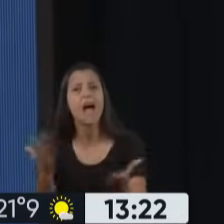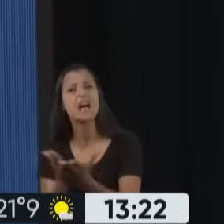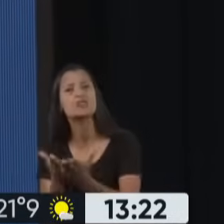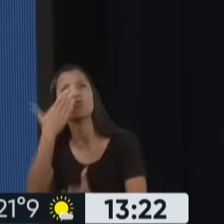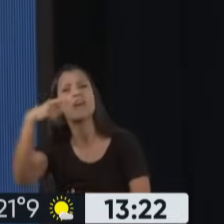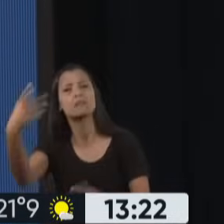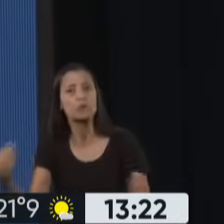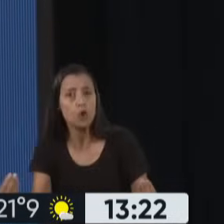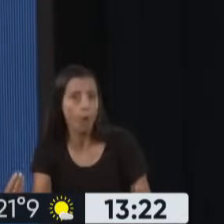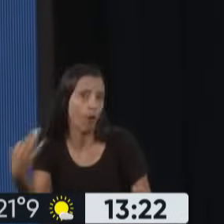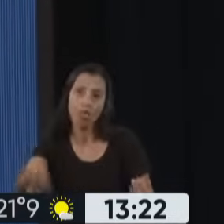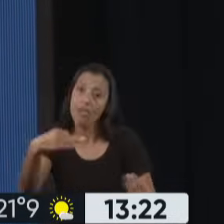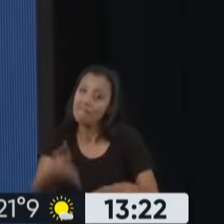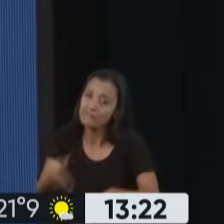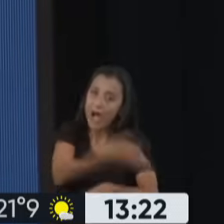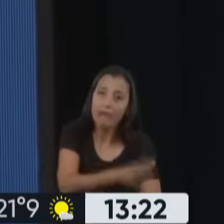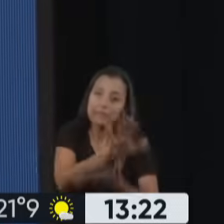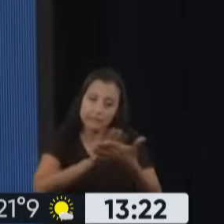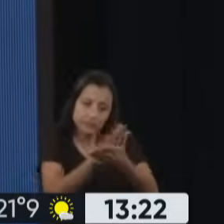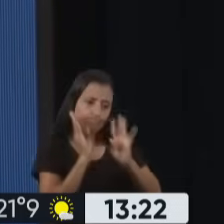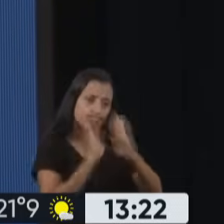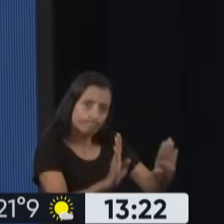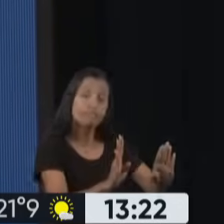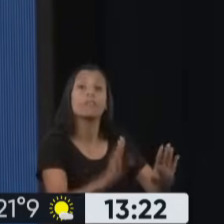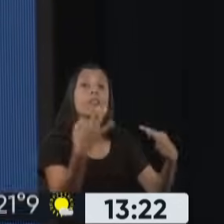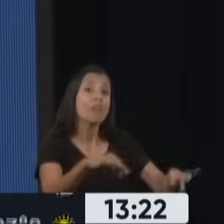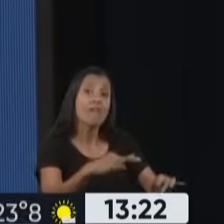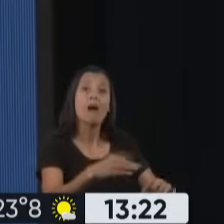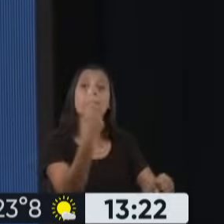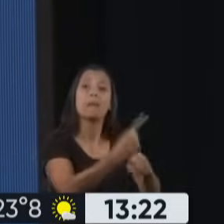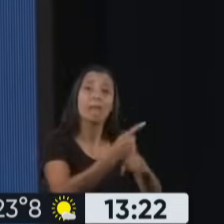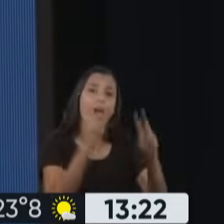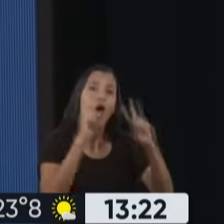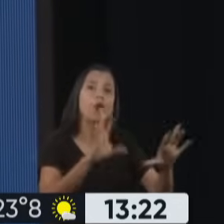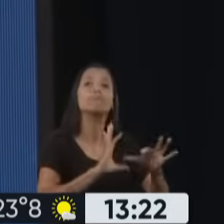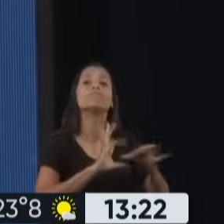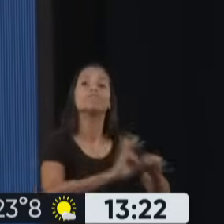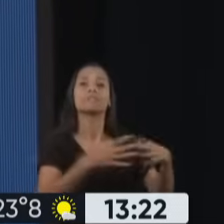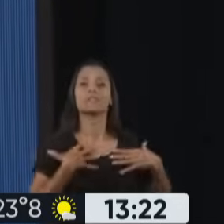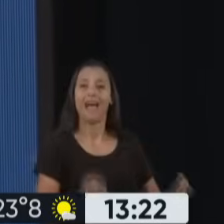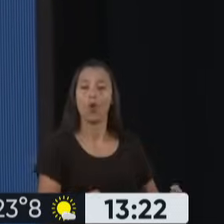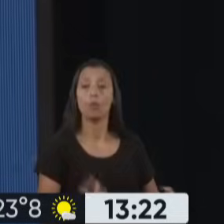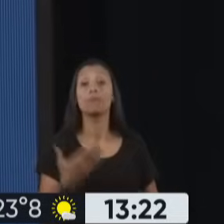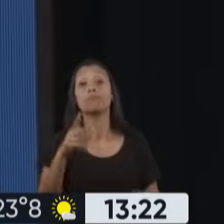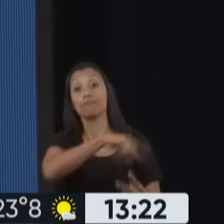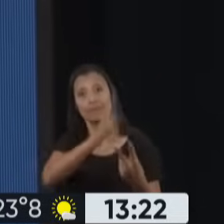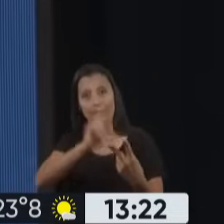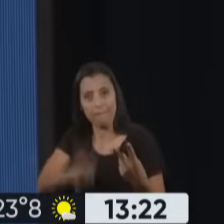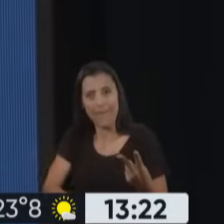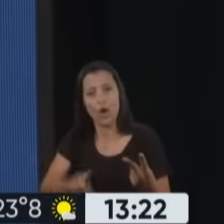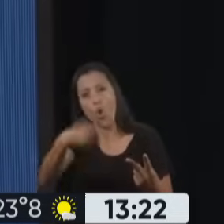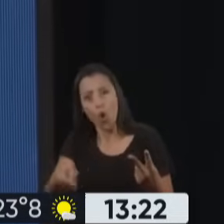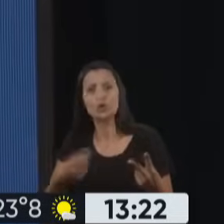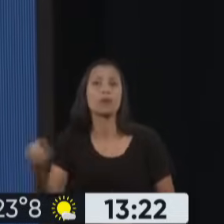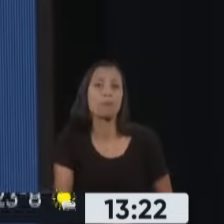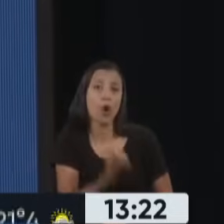Entonces, hay que asegurar el capital humano de primera generación. Obviamente que la otra parte tiene que ver con lo que